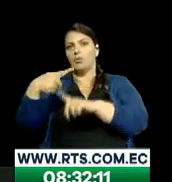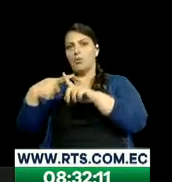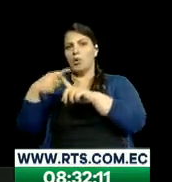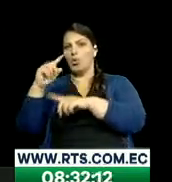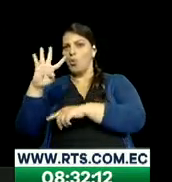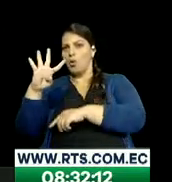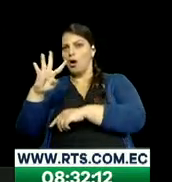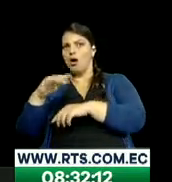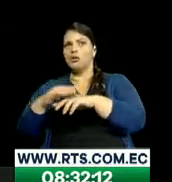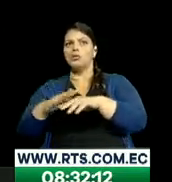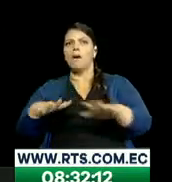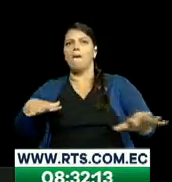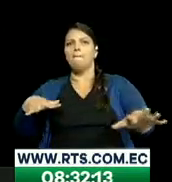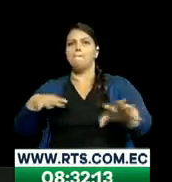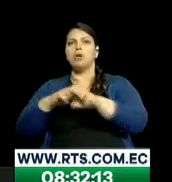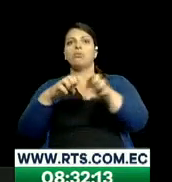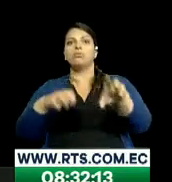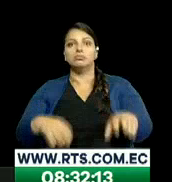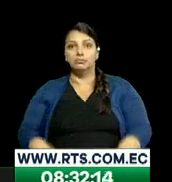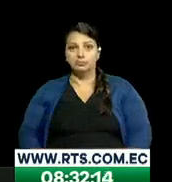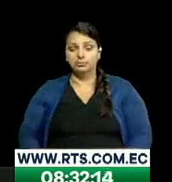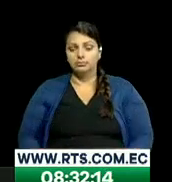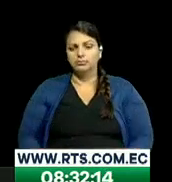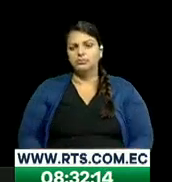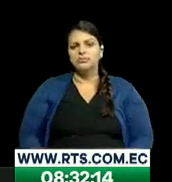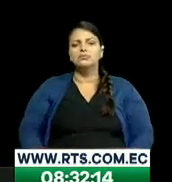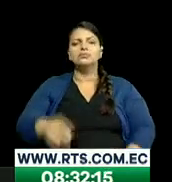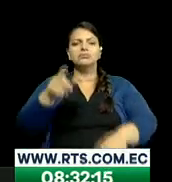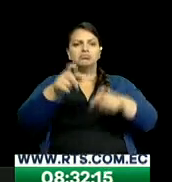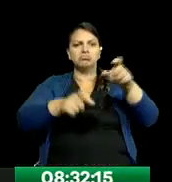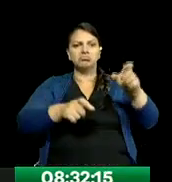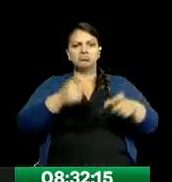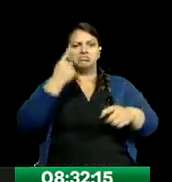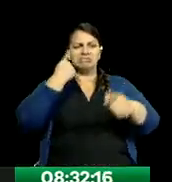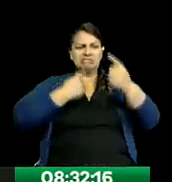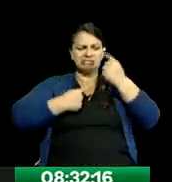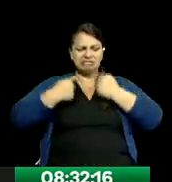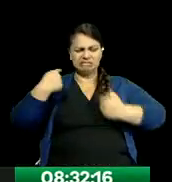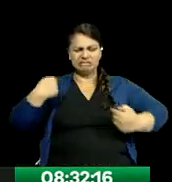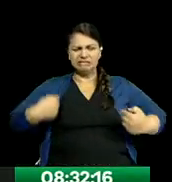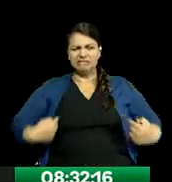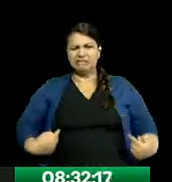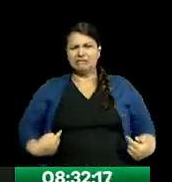cual los pasajeros sufrieron algunas heridas.